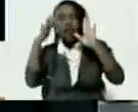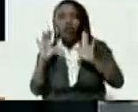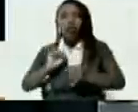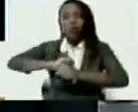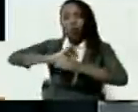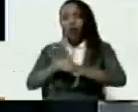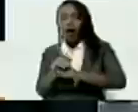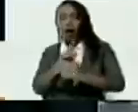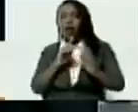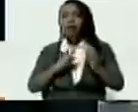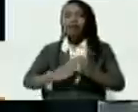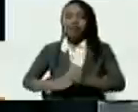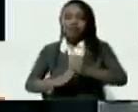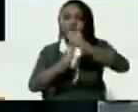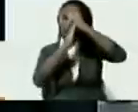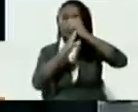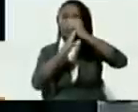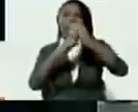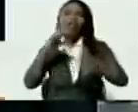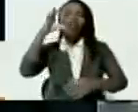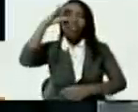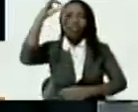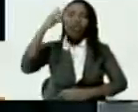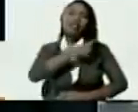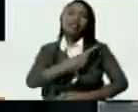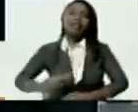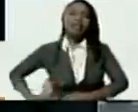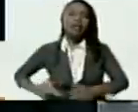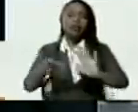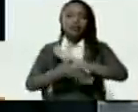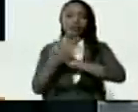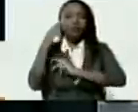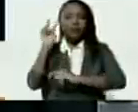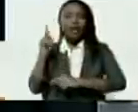dirigido por la vicepresidenta Delcy Rodríguez, que tiene todo